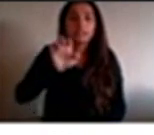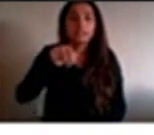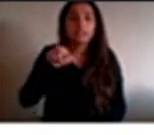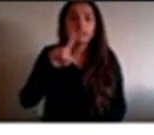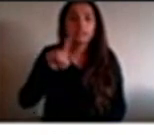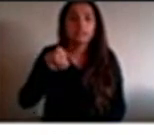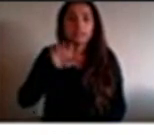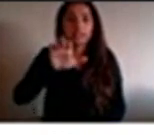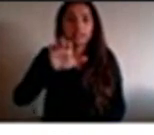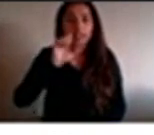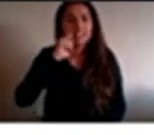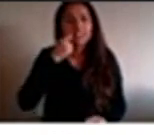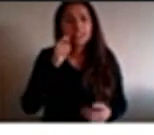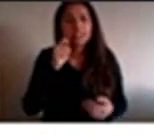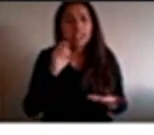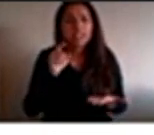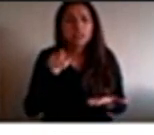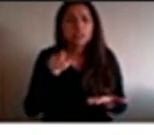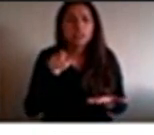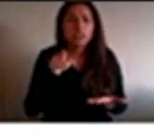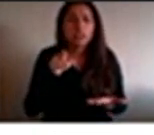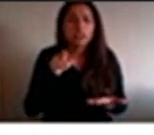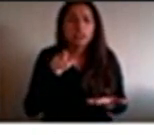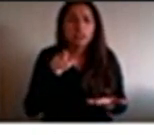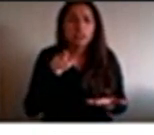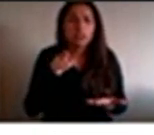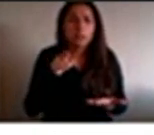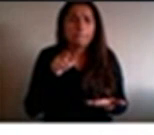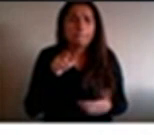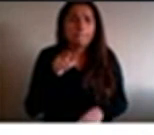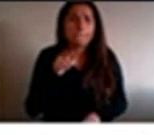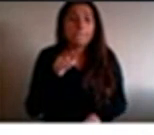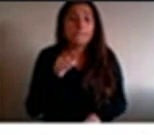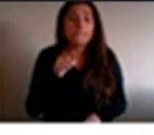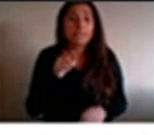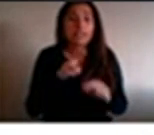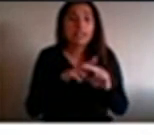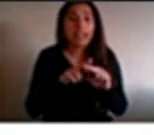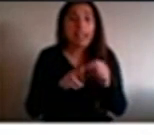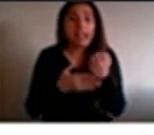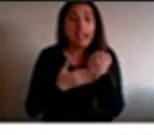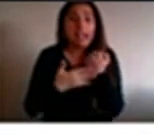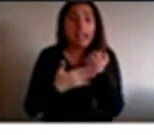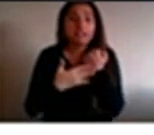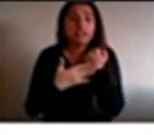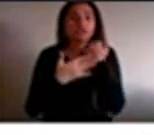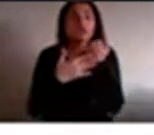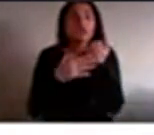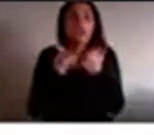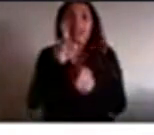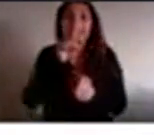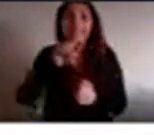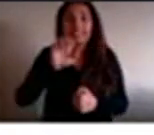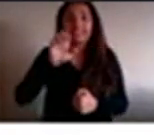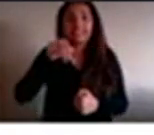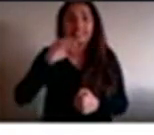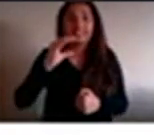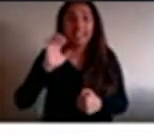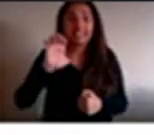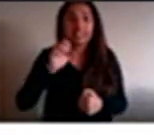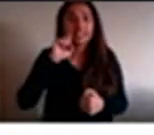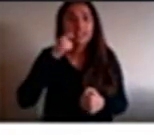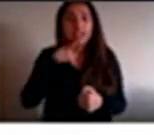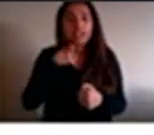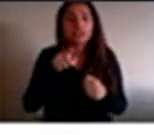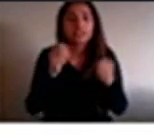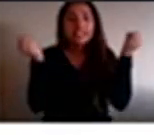colocar a las personas que no tienen trabajo, pero programas que dicen relación específica con las personas con discapacidad. Y aquí